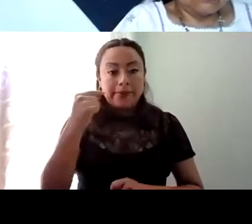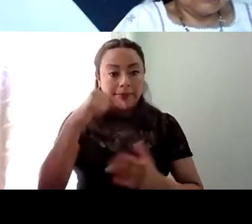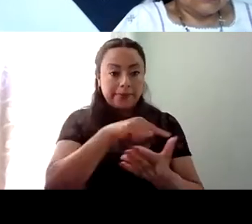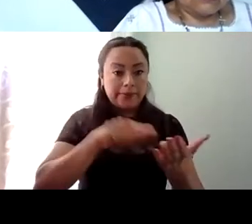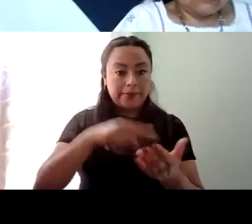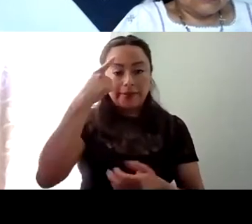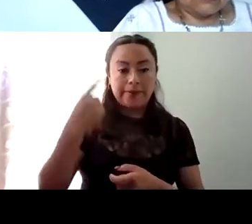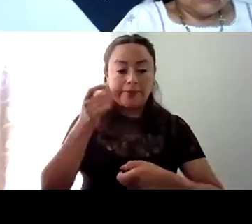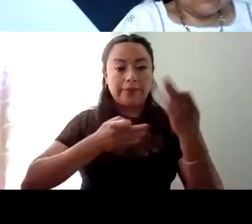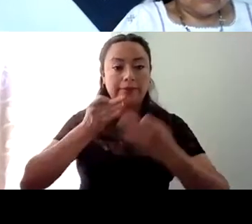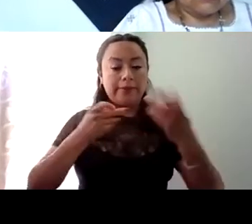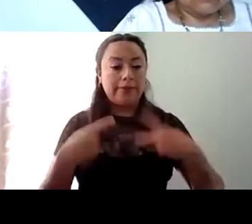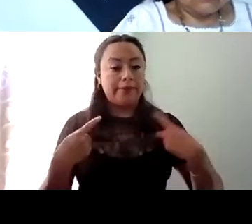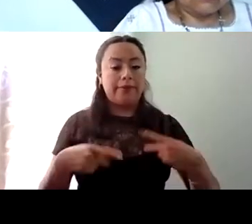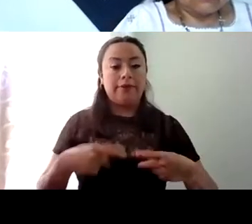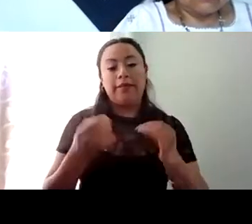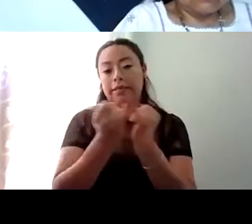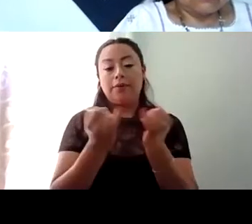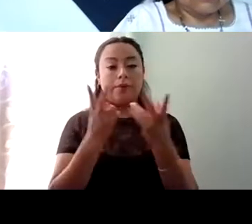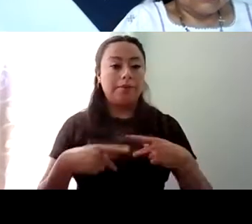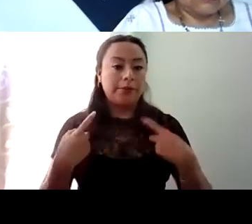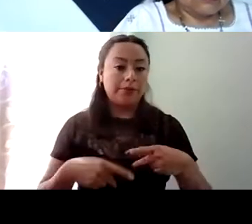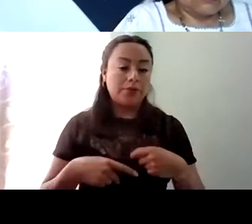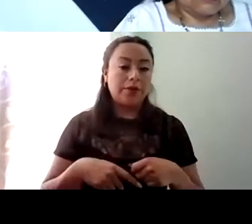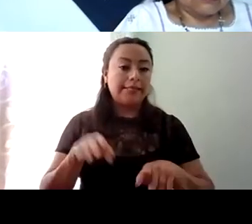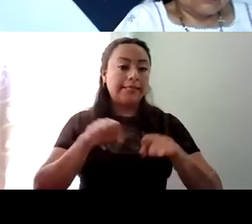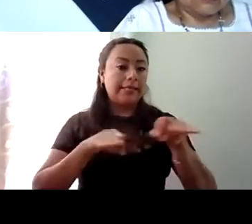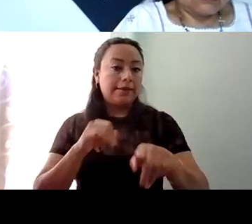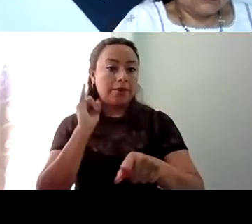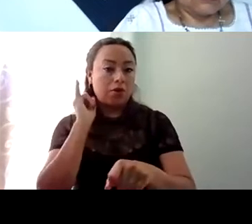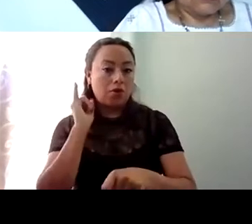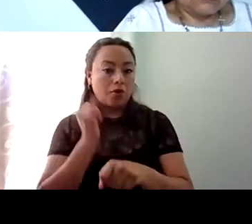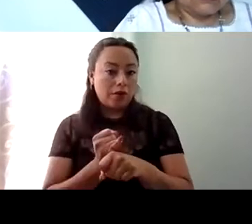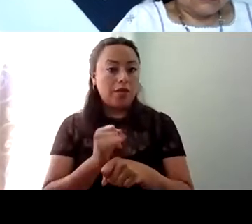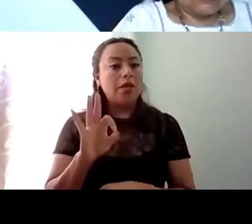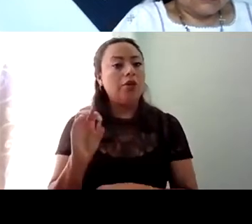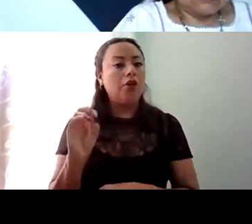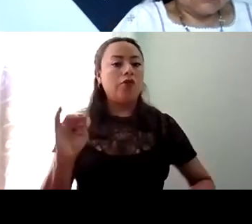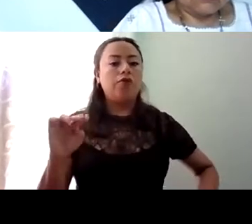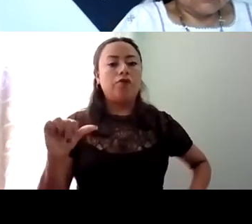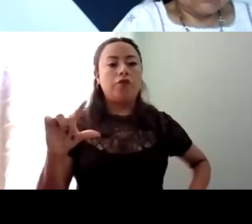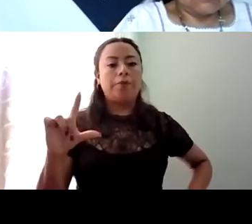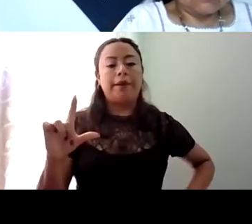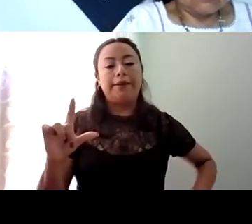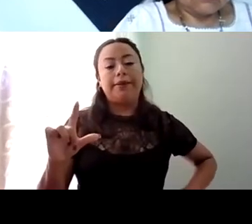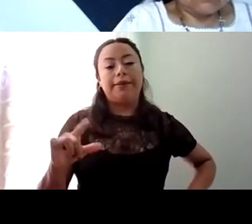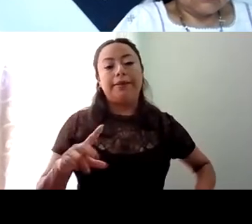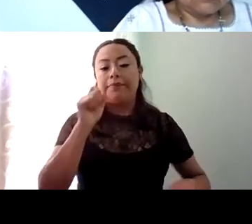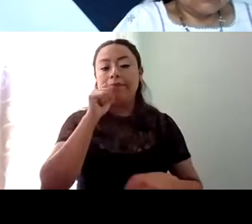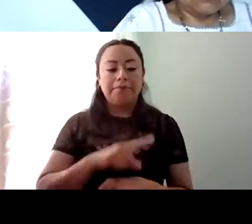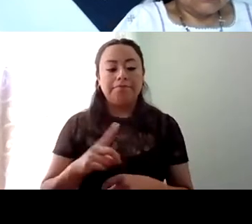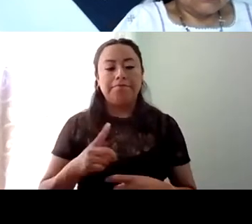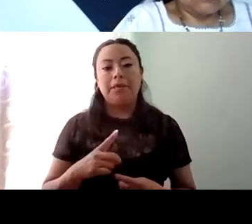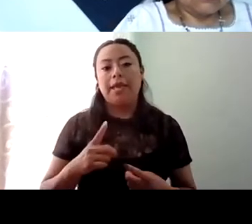personas trabajadoras en empleo informal. Por otro lado, también brinda la oportunidad histórica de diseñar un mecanismo